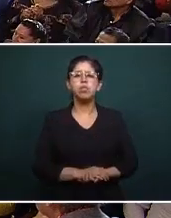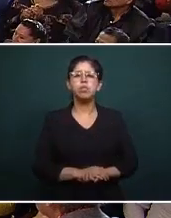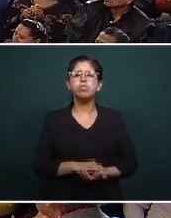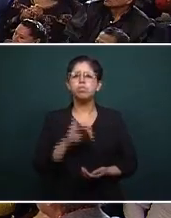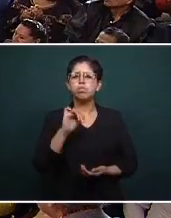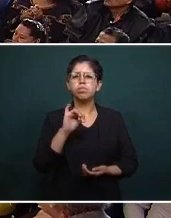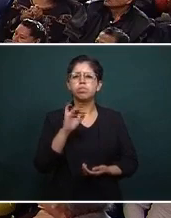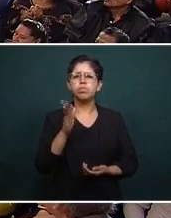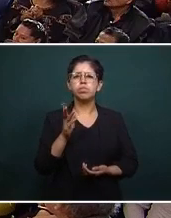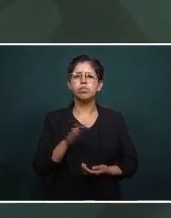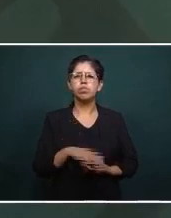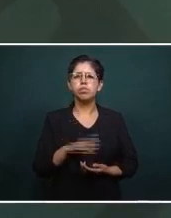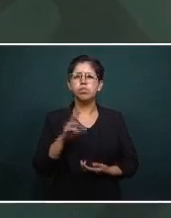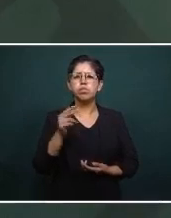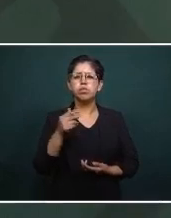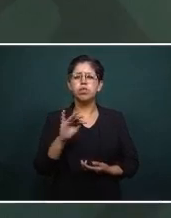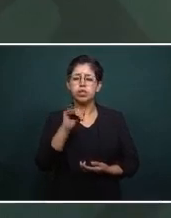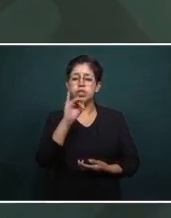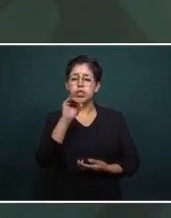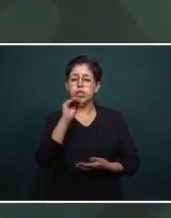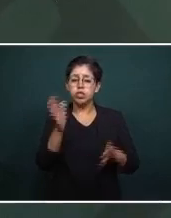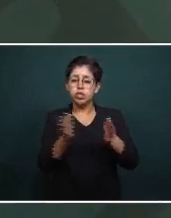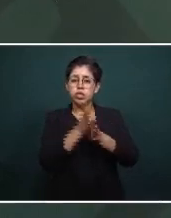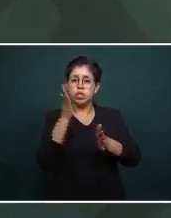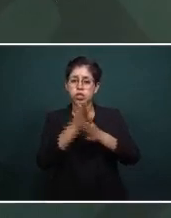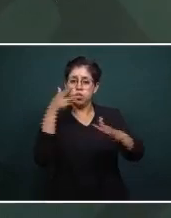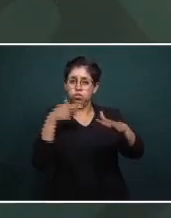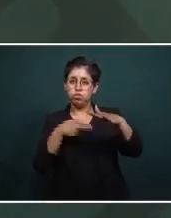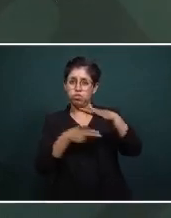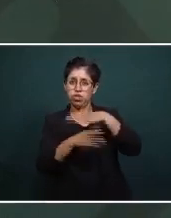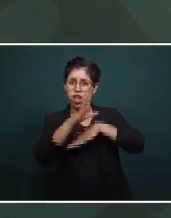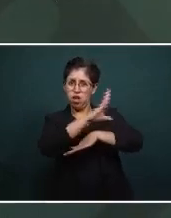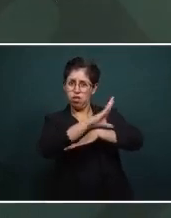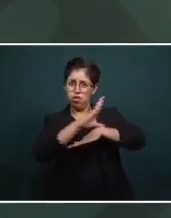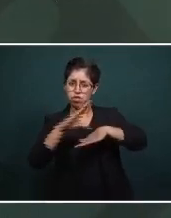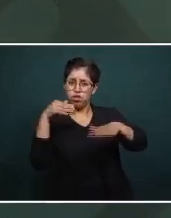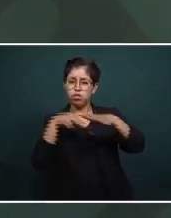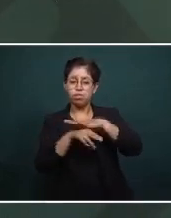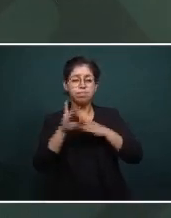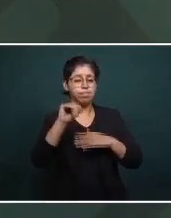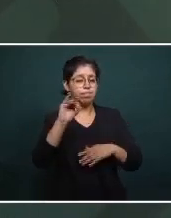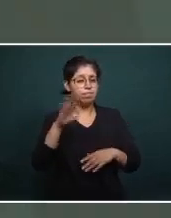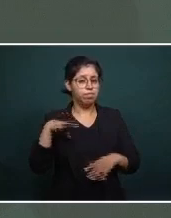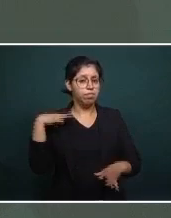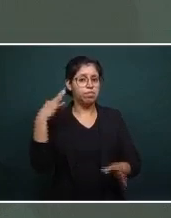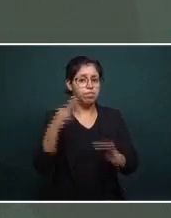vamos a terminar esa obra, es un compromiso.